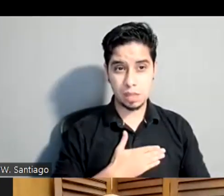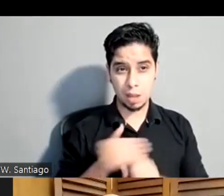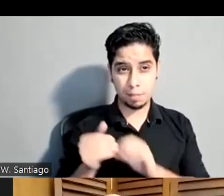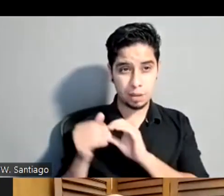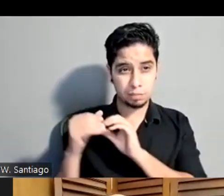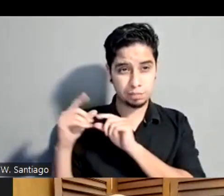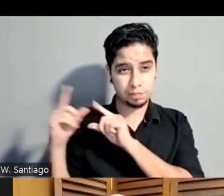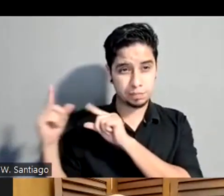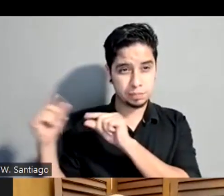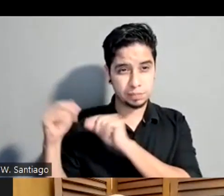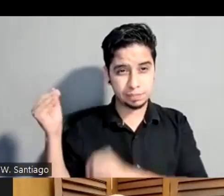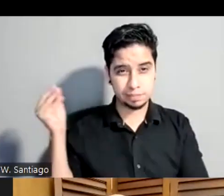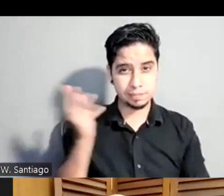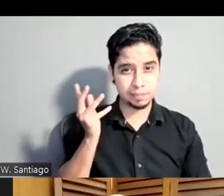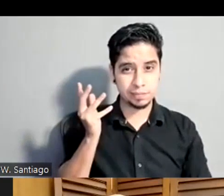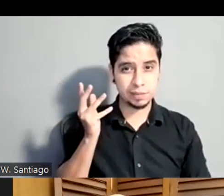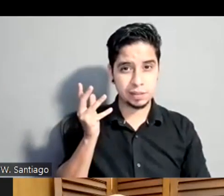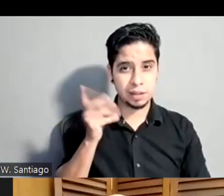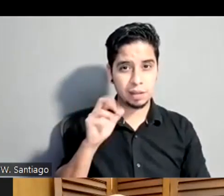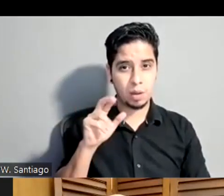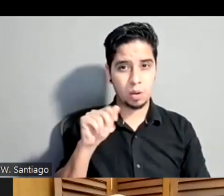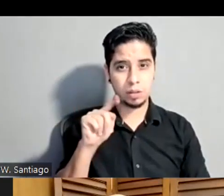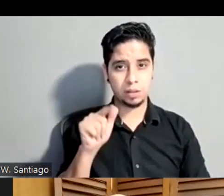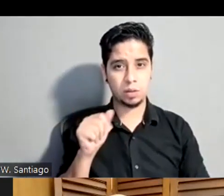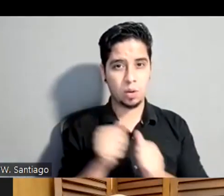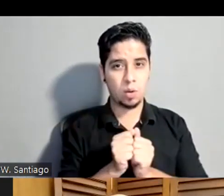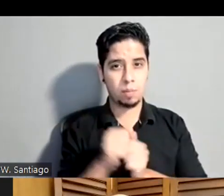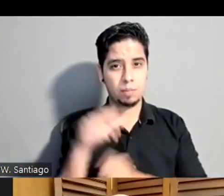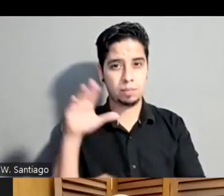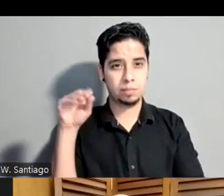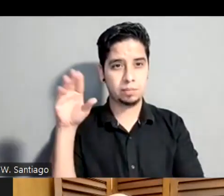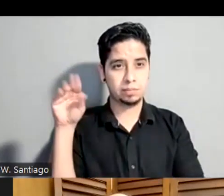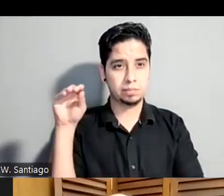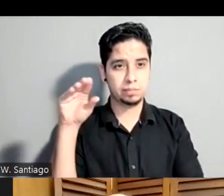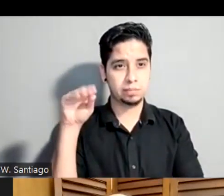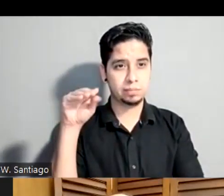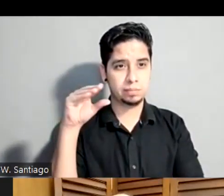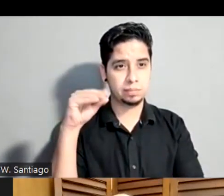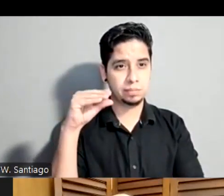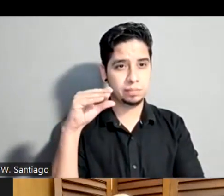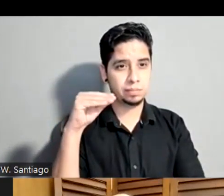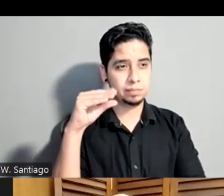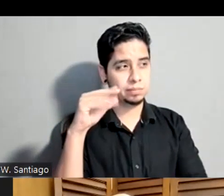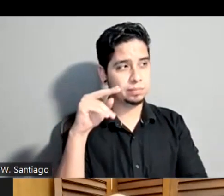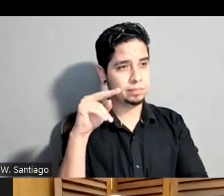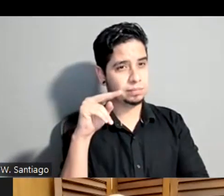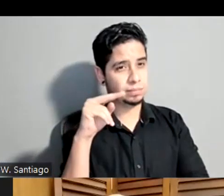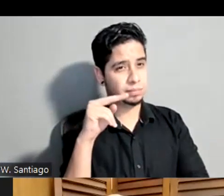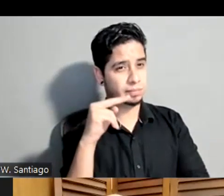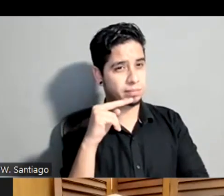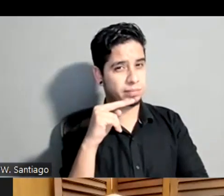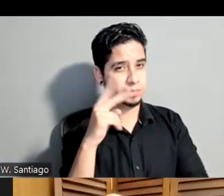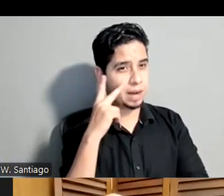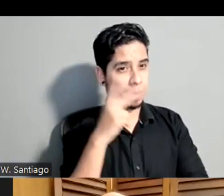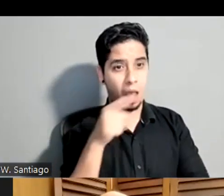a mí me cuentan que de momento estaba Javier Ortiz con el muñeco y de momento hacía así como que se iba para el lado. Y miraba porque